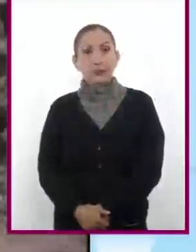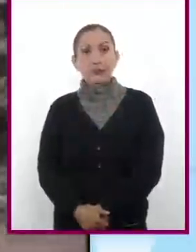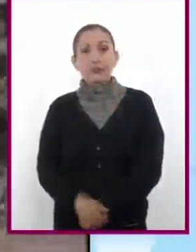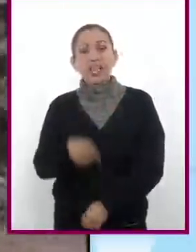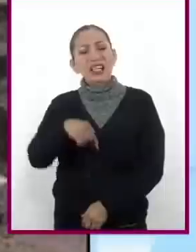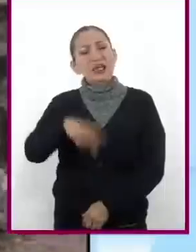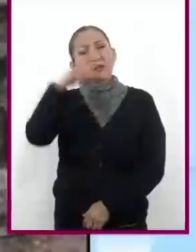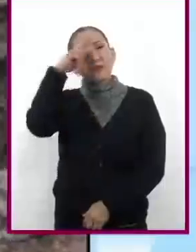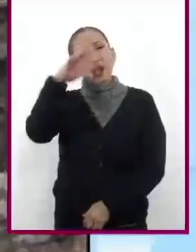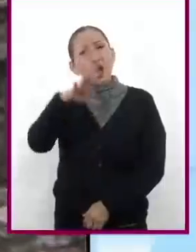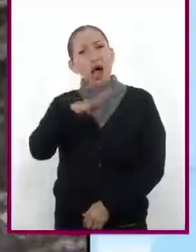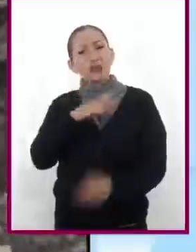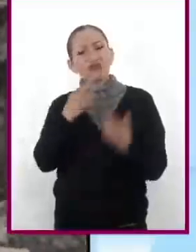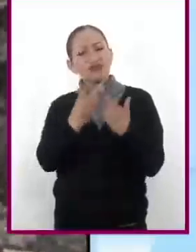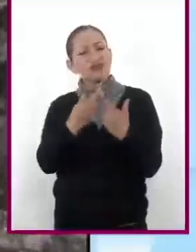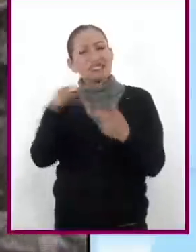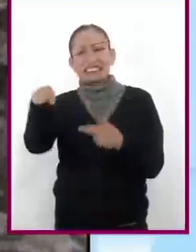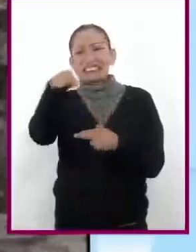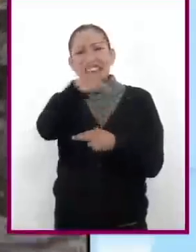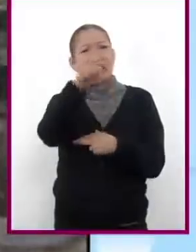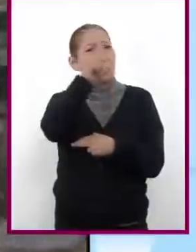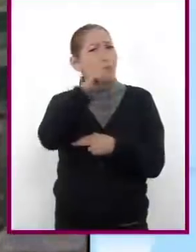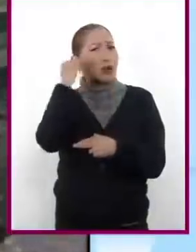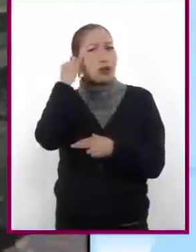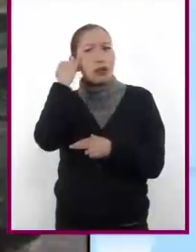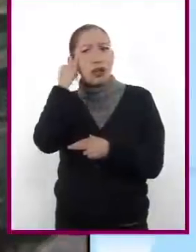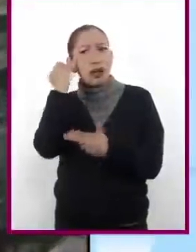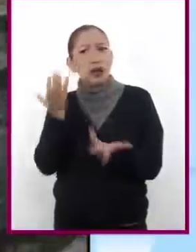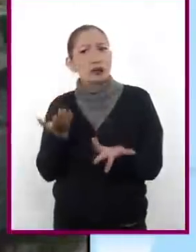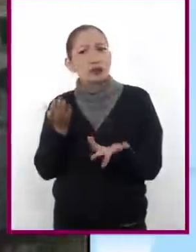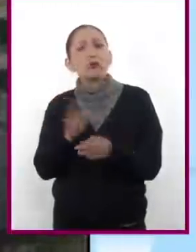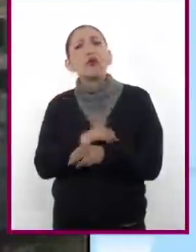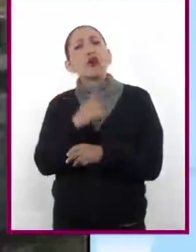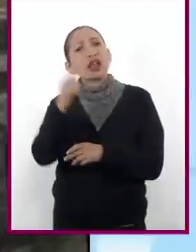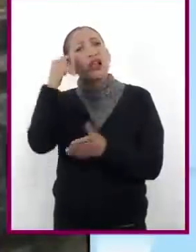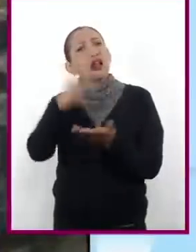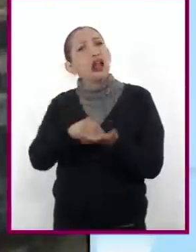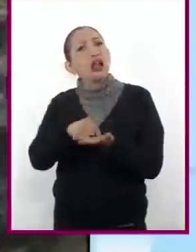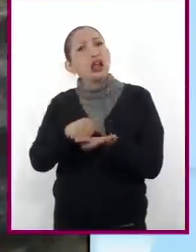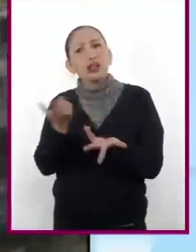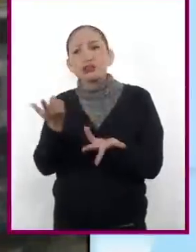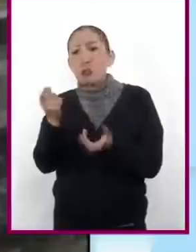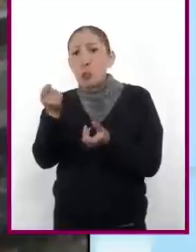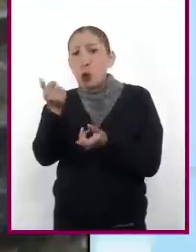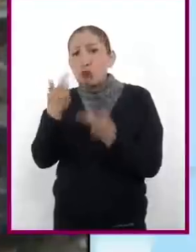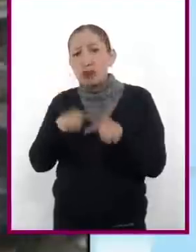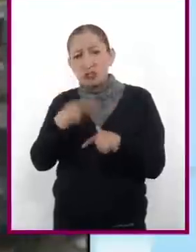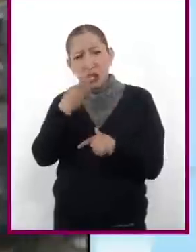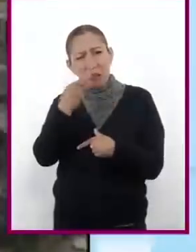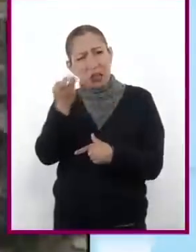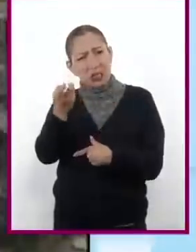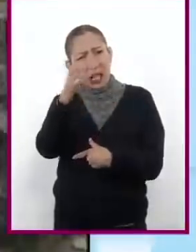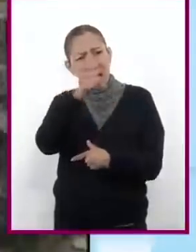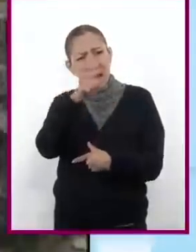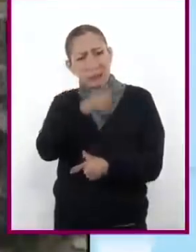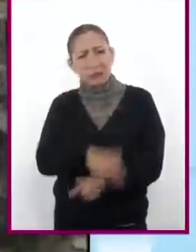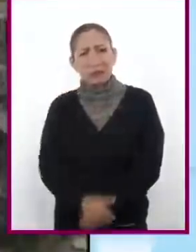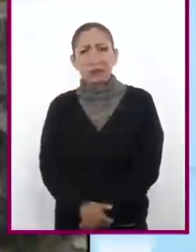Si en México existe una gran cantidad de lenguas indígenas, ¿por qué crees que es poca la población que las habla?